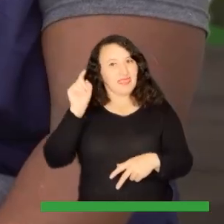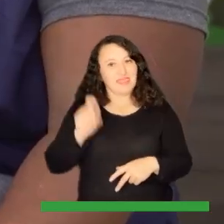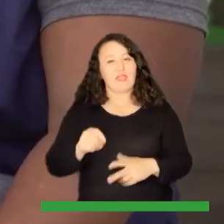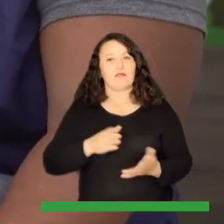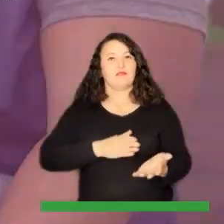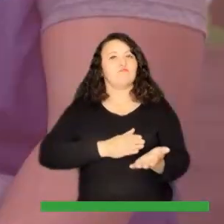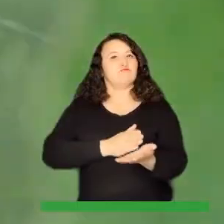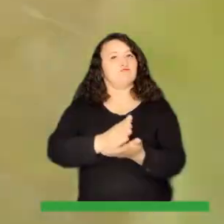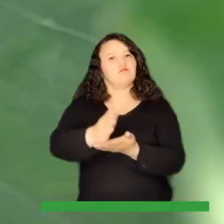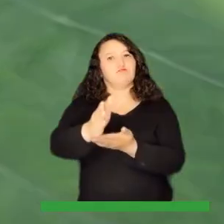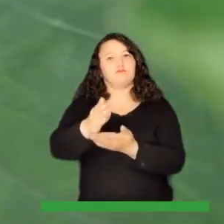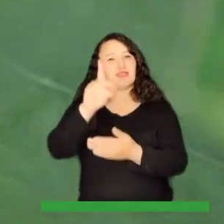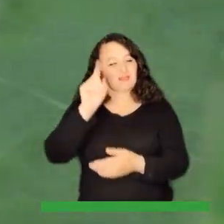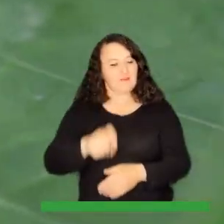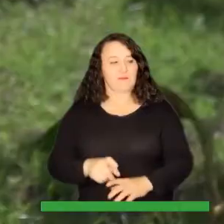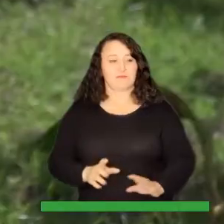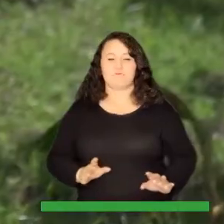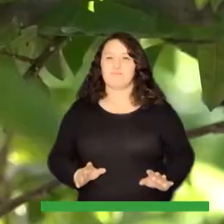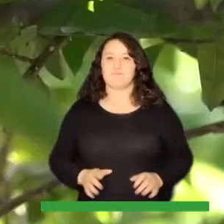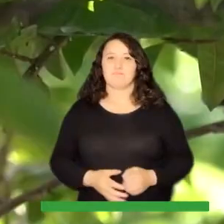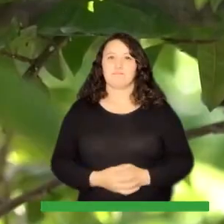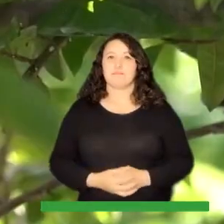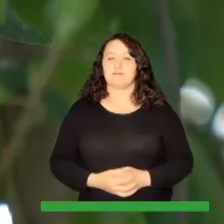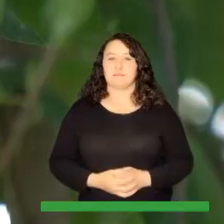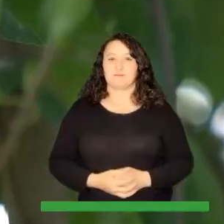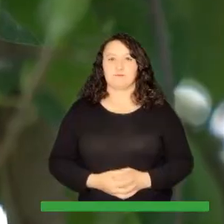que mantenerse.